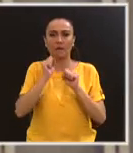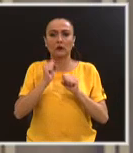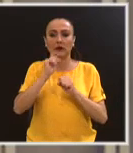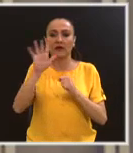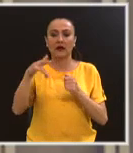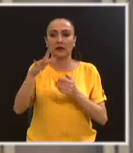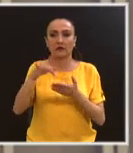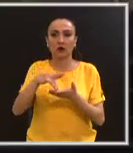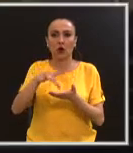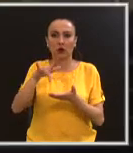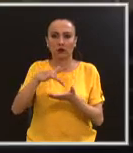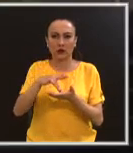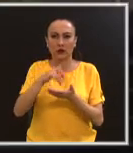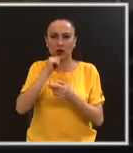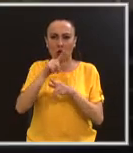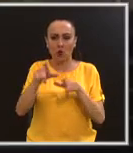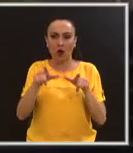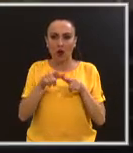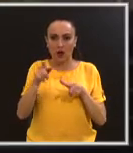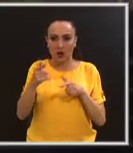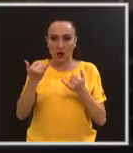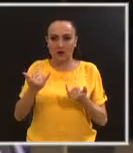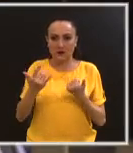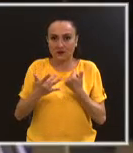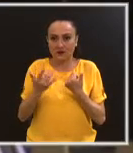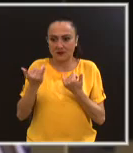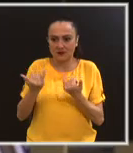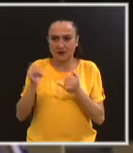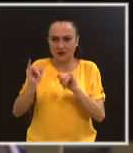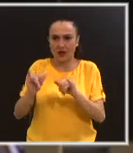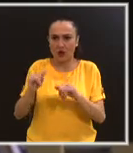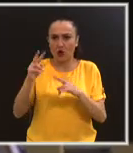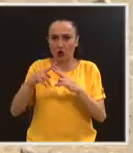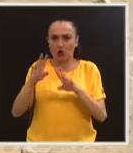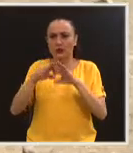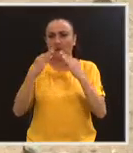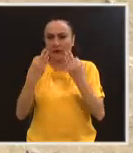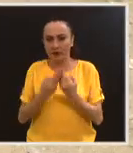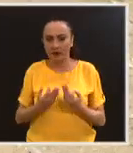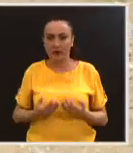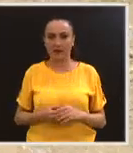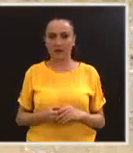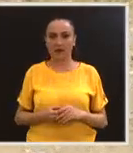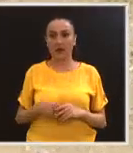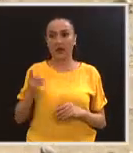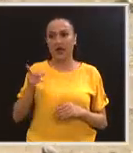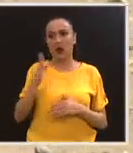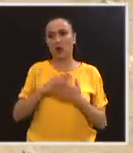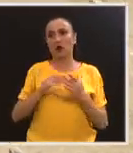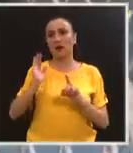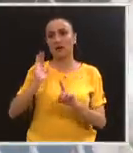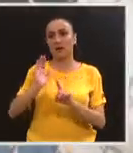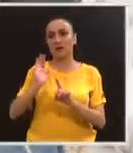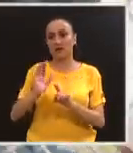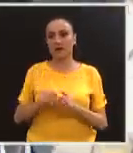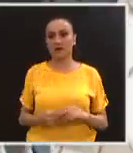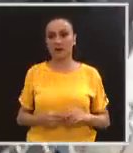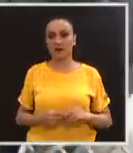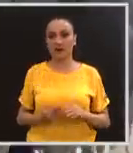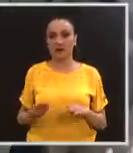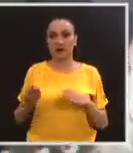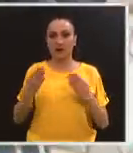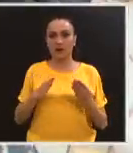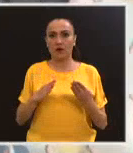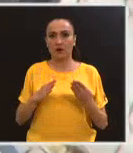ubicación eh del lugar donde donde se encuentra eh que conocen los familiares Eh hay ciertas amenazas de muerte